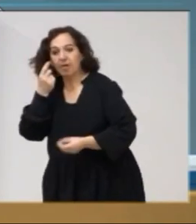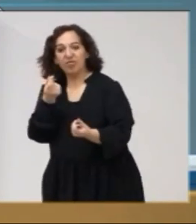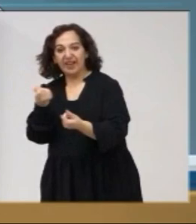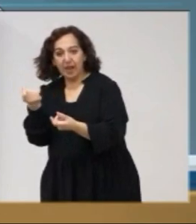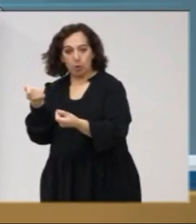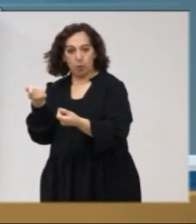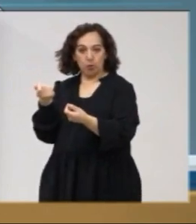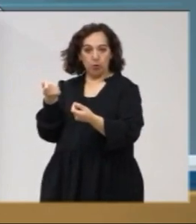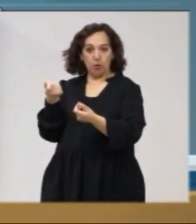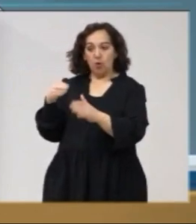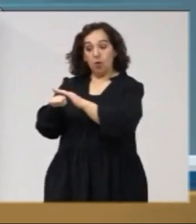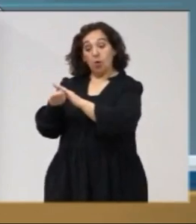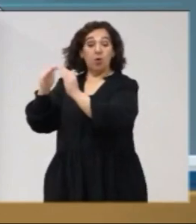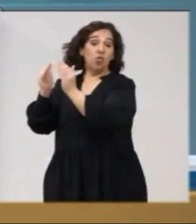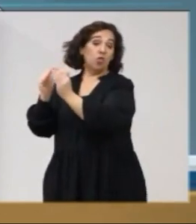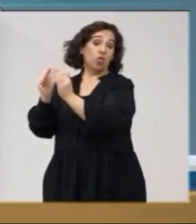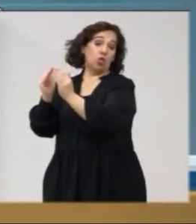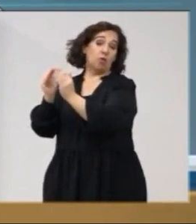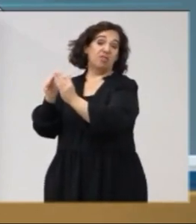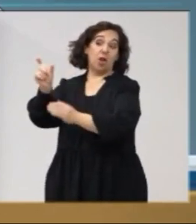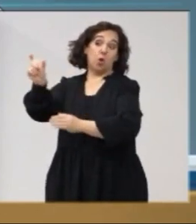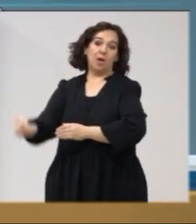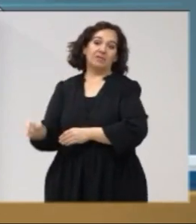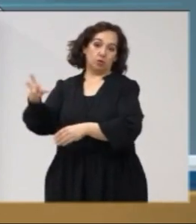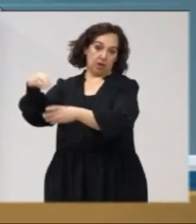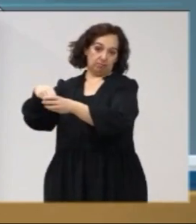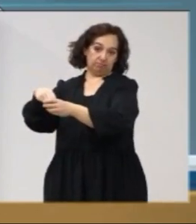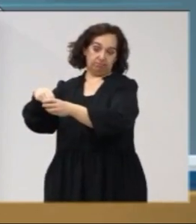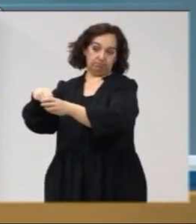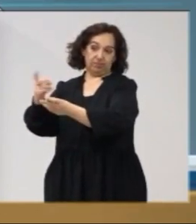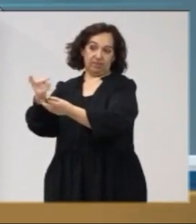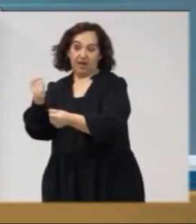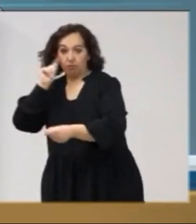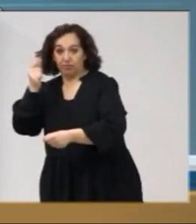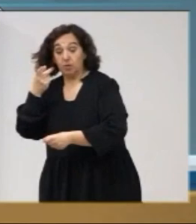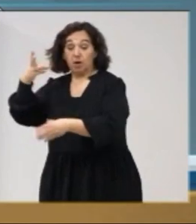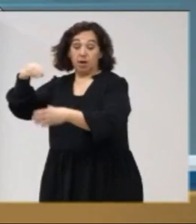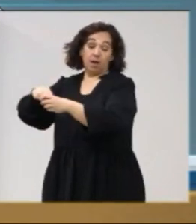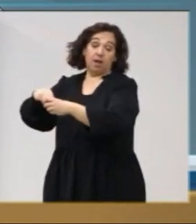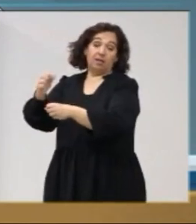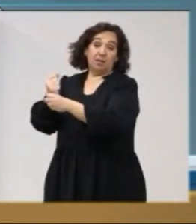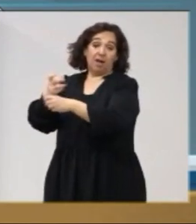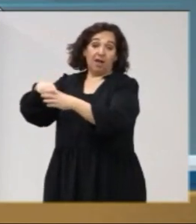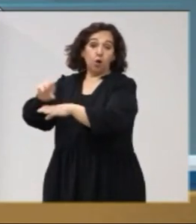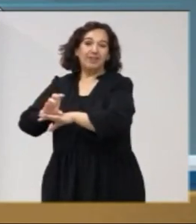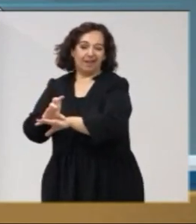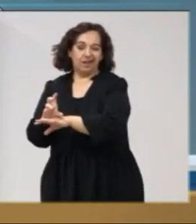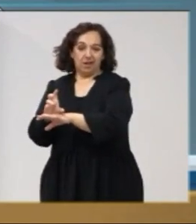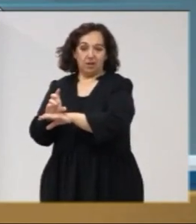en el domicilio de una persona de la consejería y